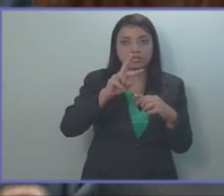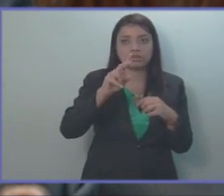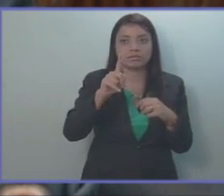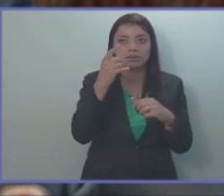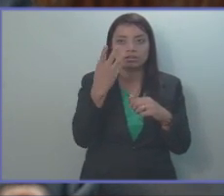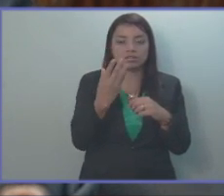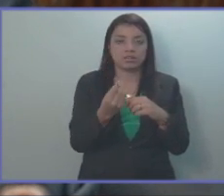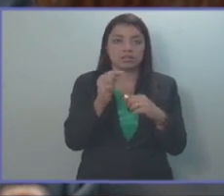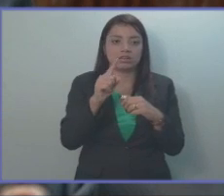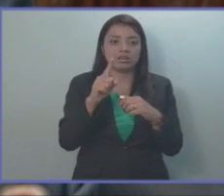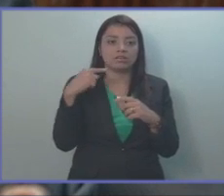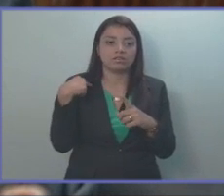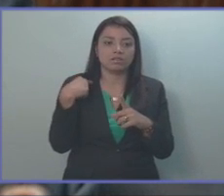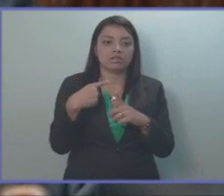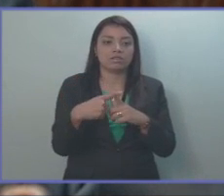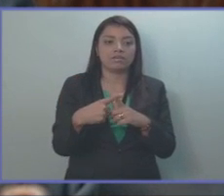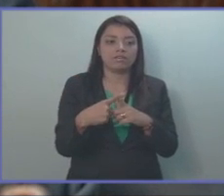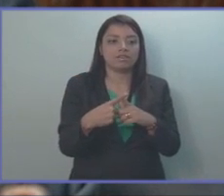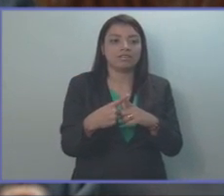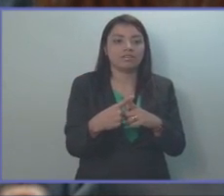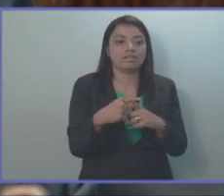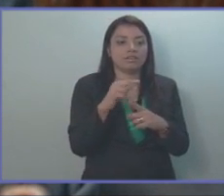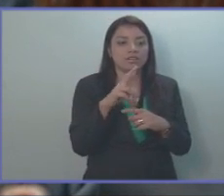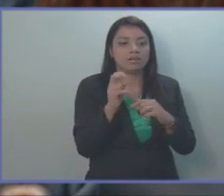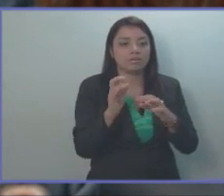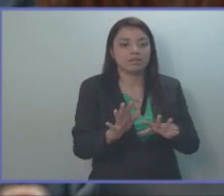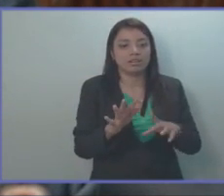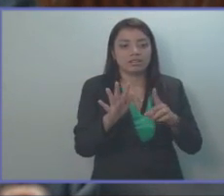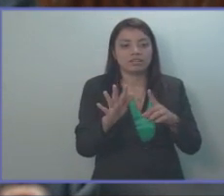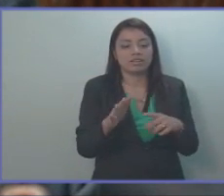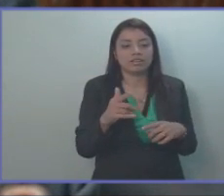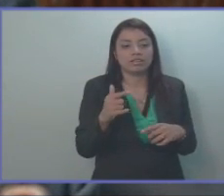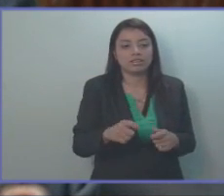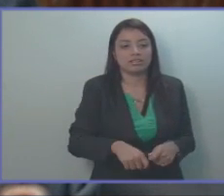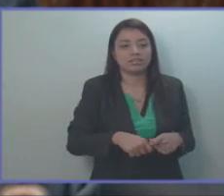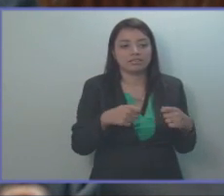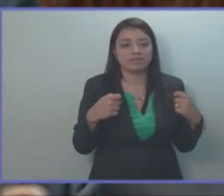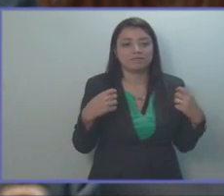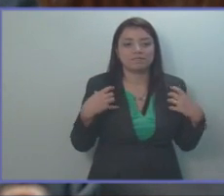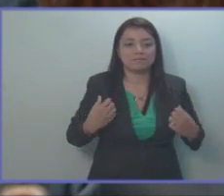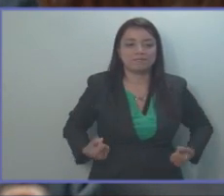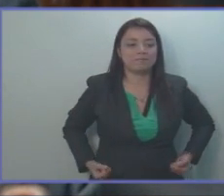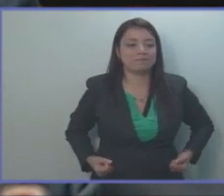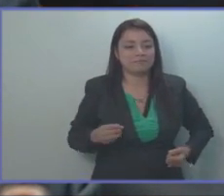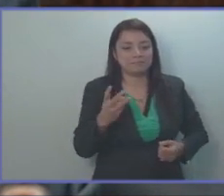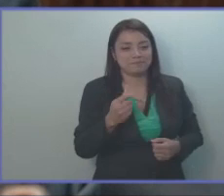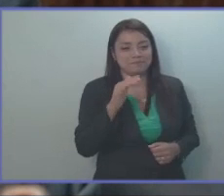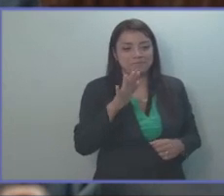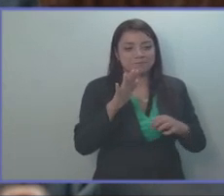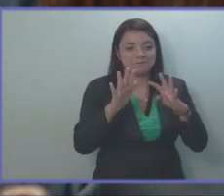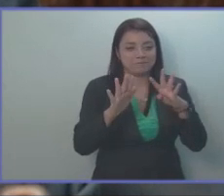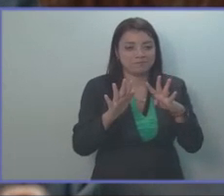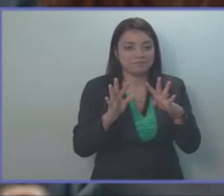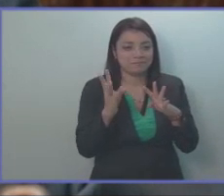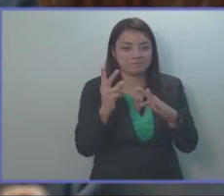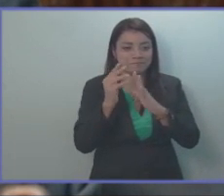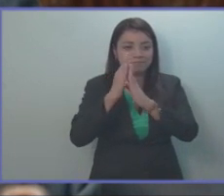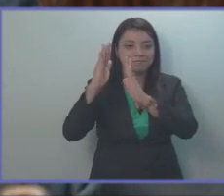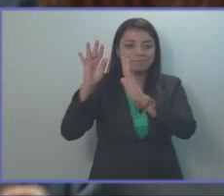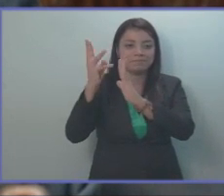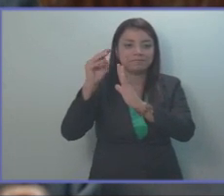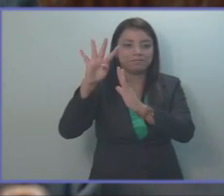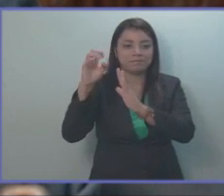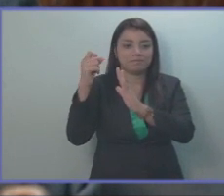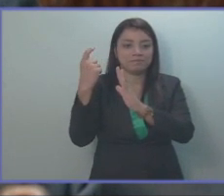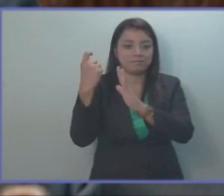de fecha 1 de abril de 2016, publicado en el diario oficial número 59, tomo